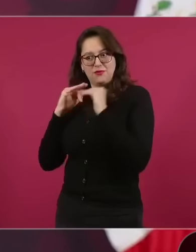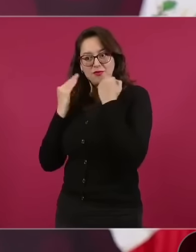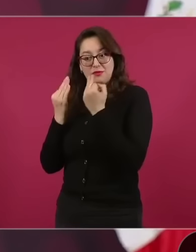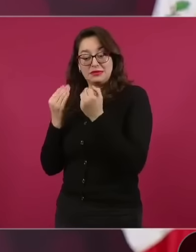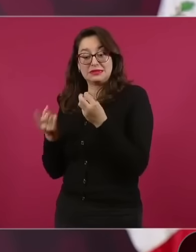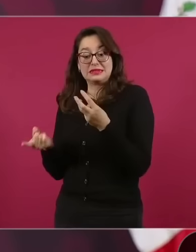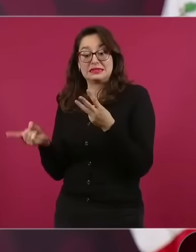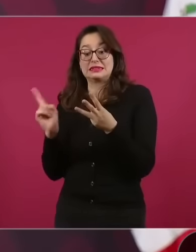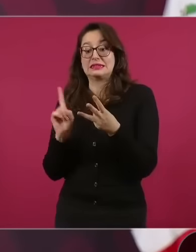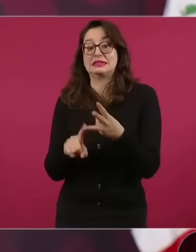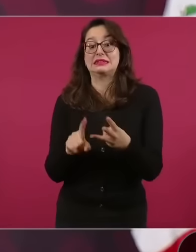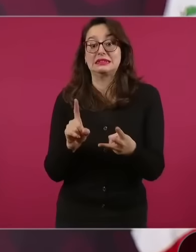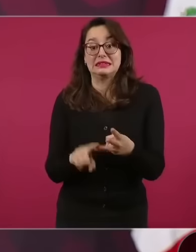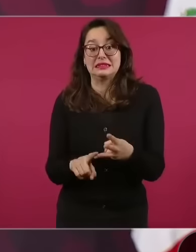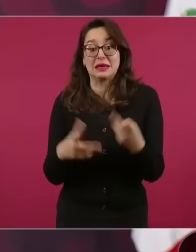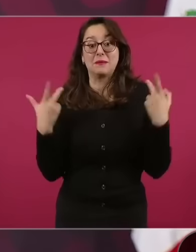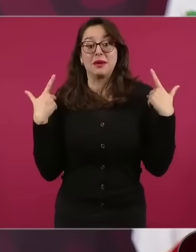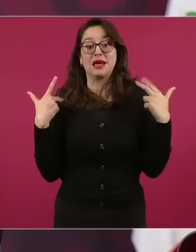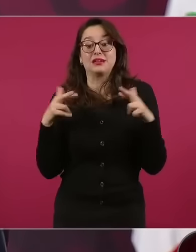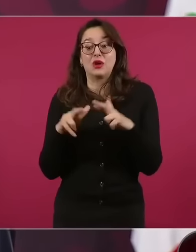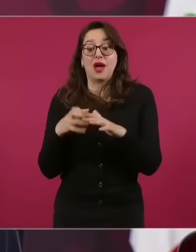de tiempo completo.